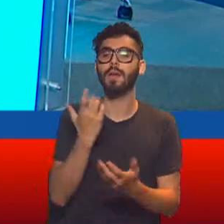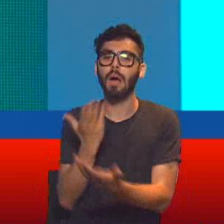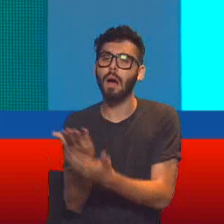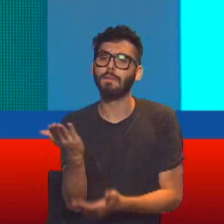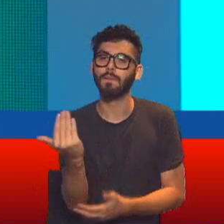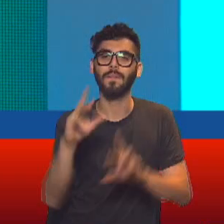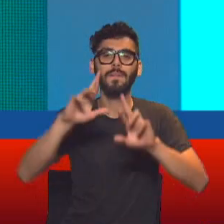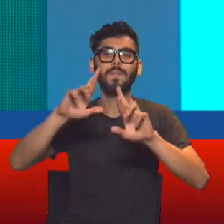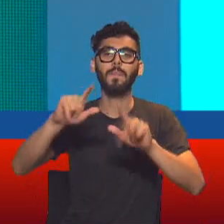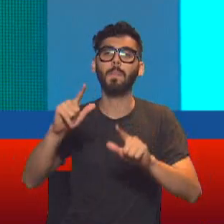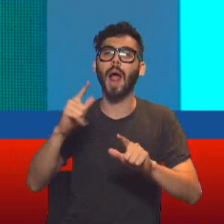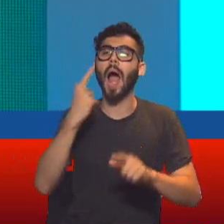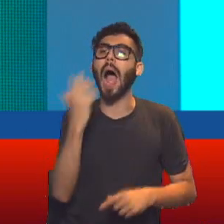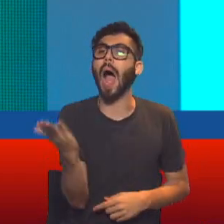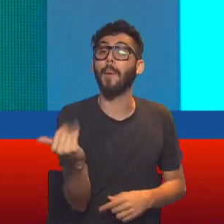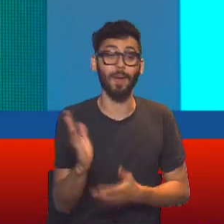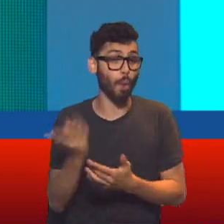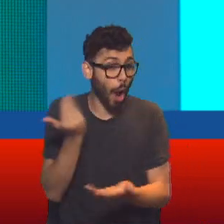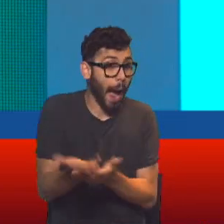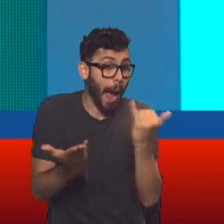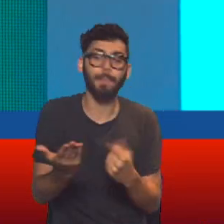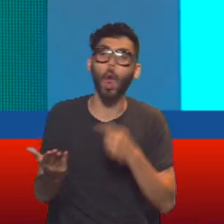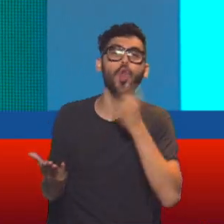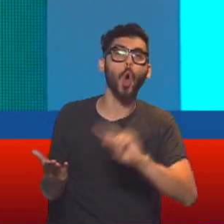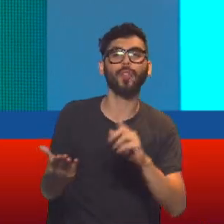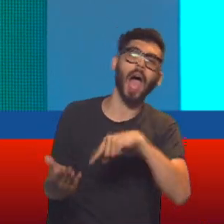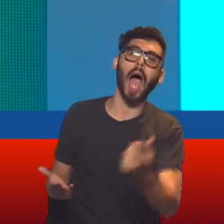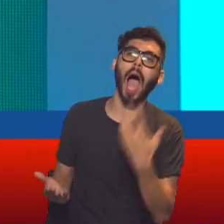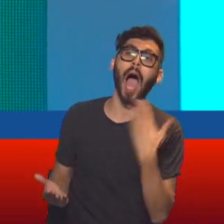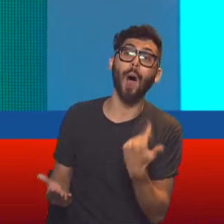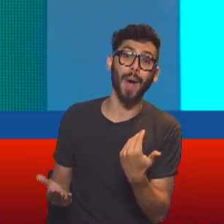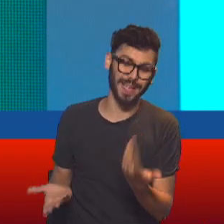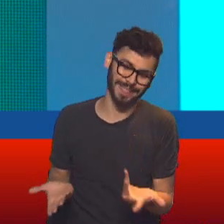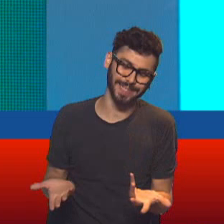lo que presentás no les gusta. Claro, quieren un plan que les guste. Claro. El plan de ellos.